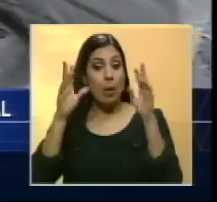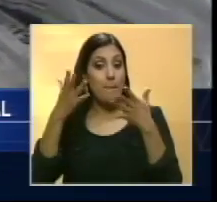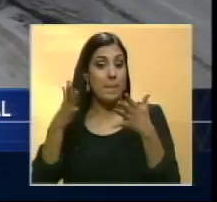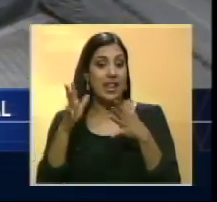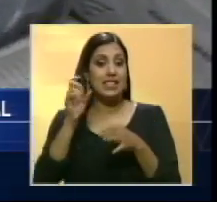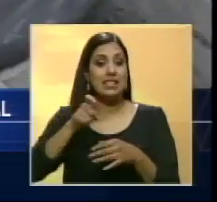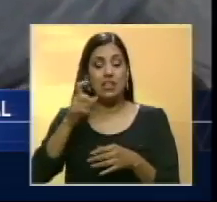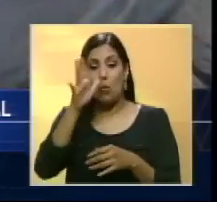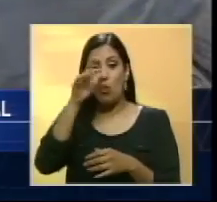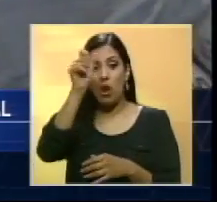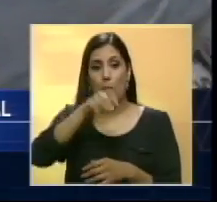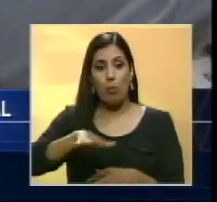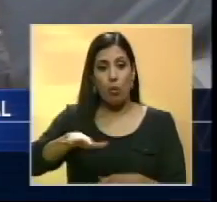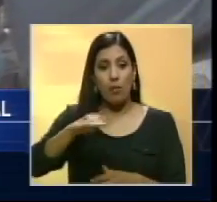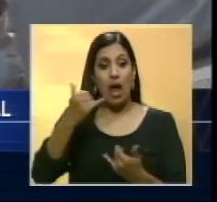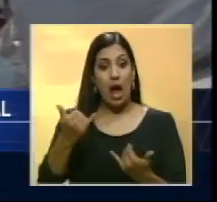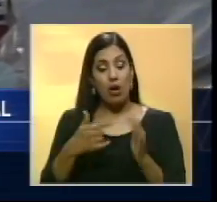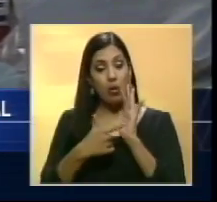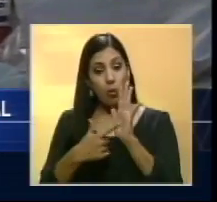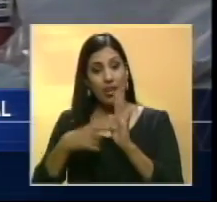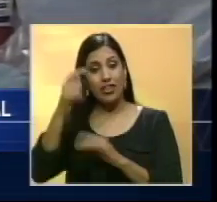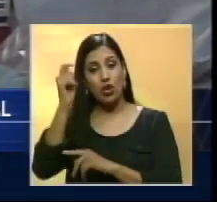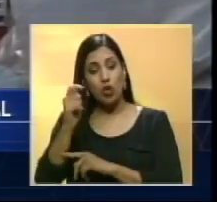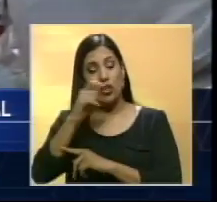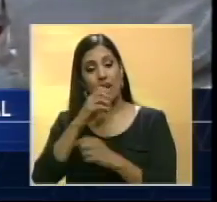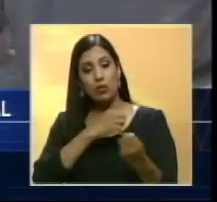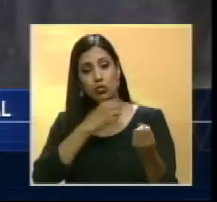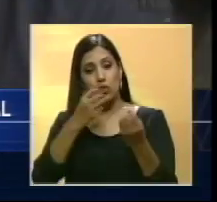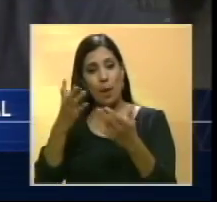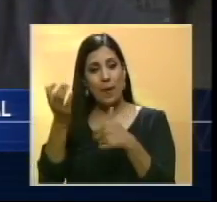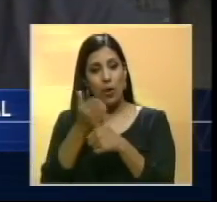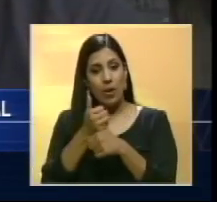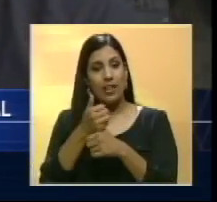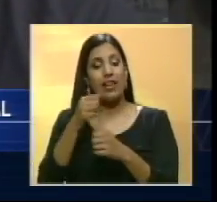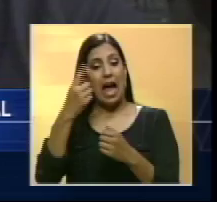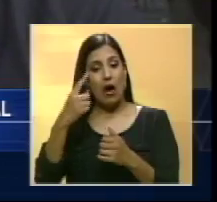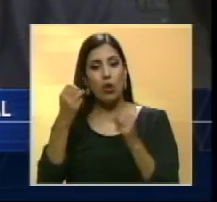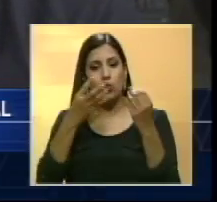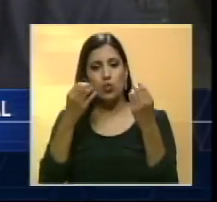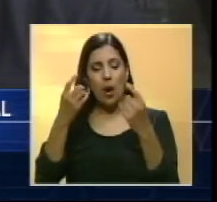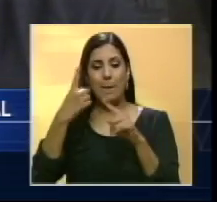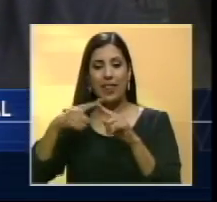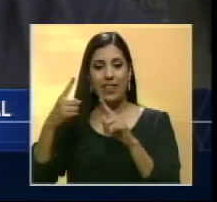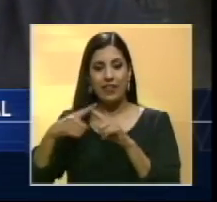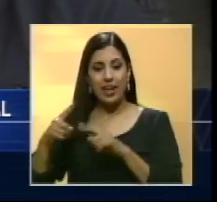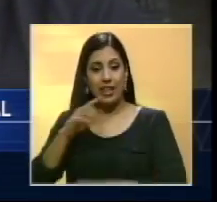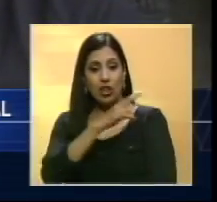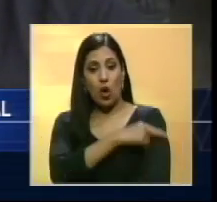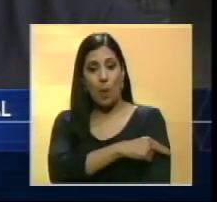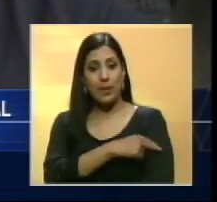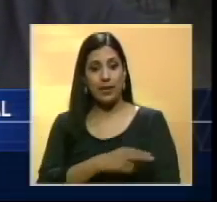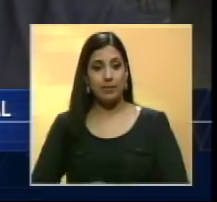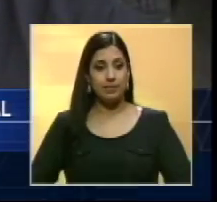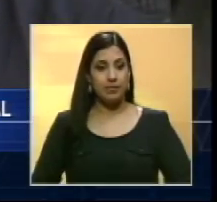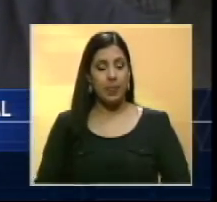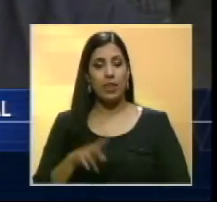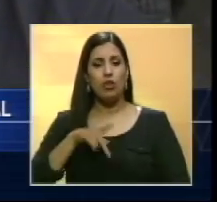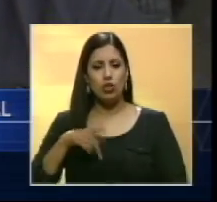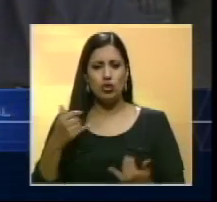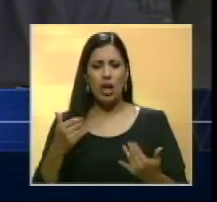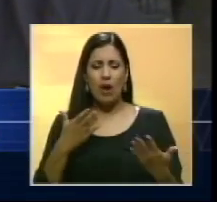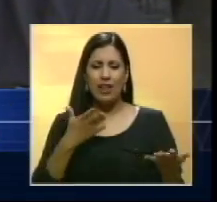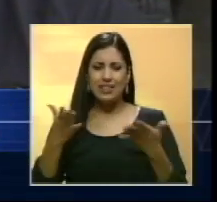la necesidad del pueblo. Destacó que las toneladas fueron recuperadas y han sido entregadas a varios centros hospitalarios. Ya le vamos a